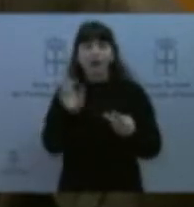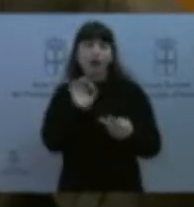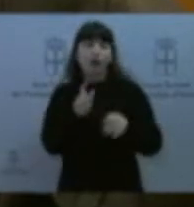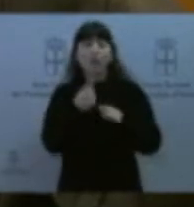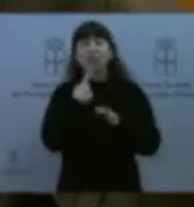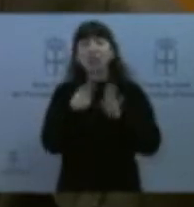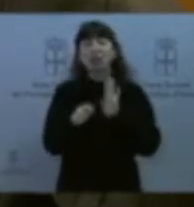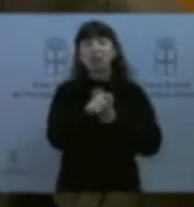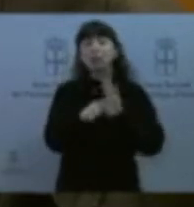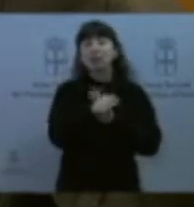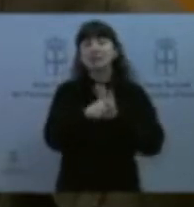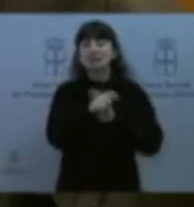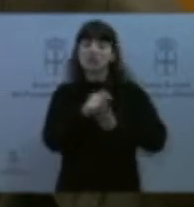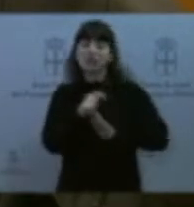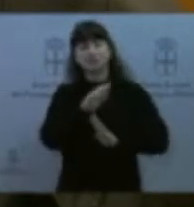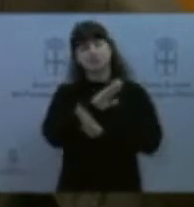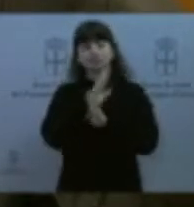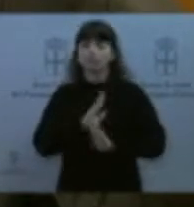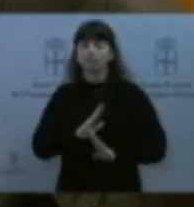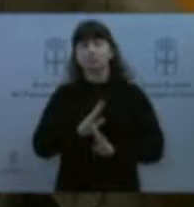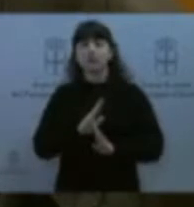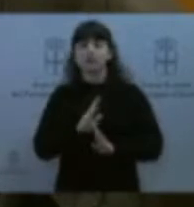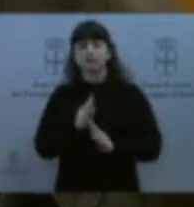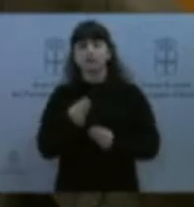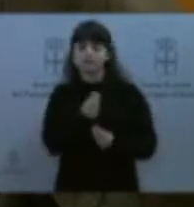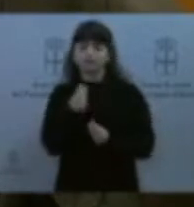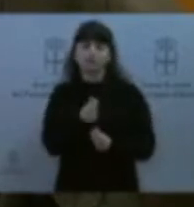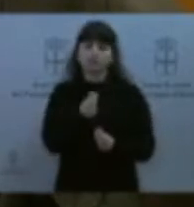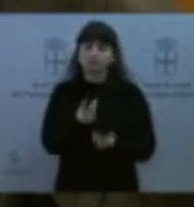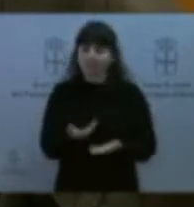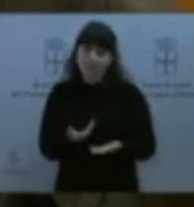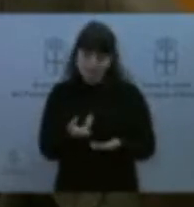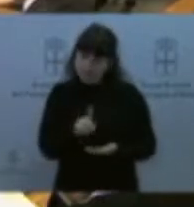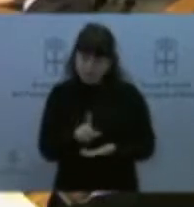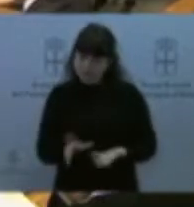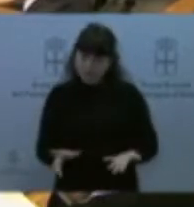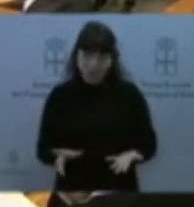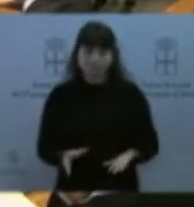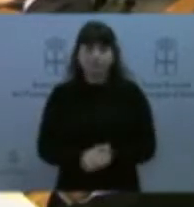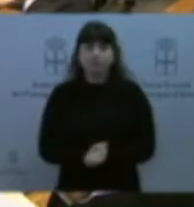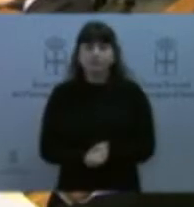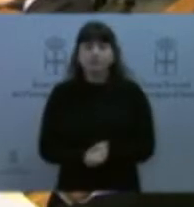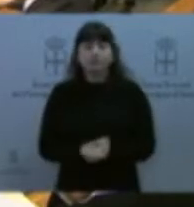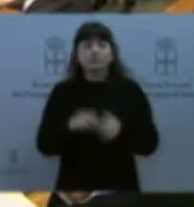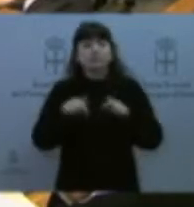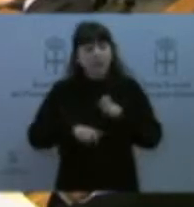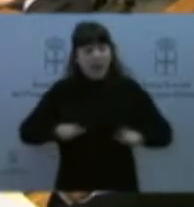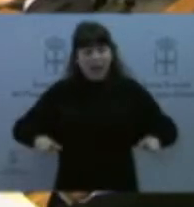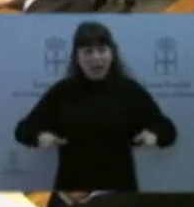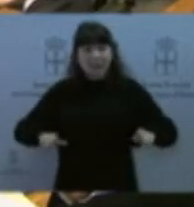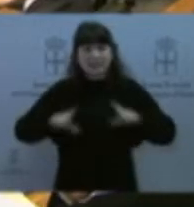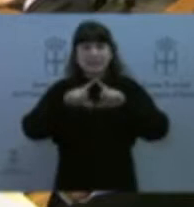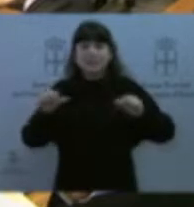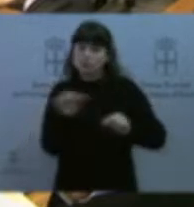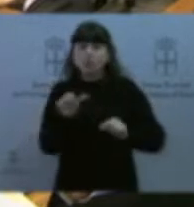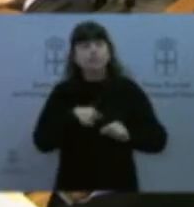del suroccidente, pero esto non cuela. En el suroccidente somos xente con moito aguante e a moita paciencia, eso é verdad para